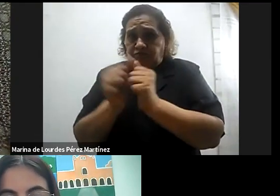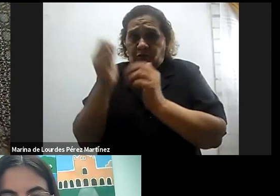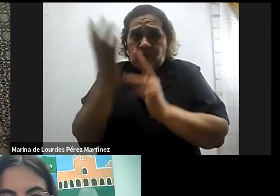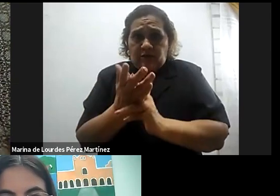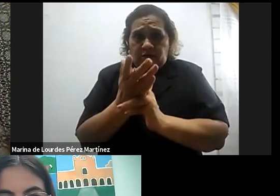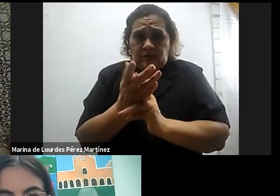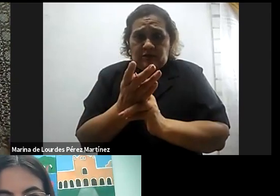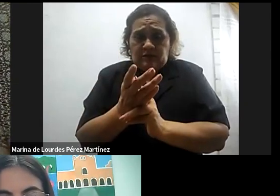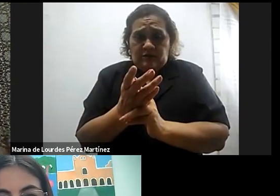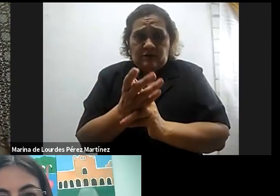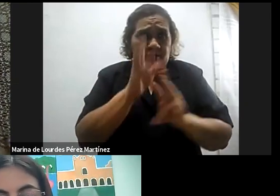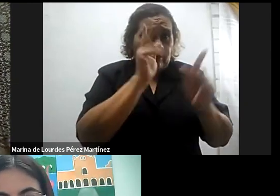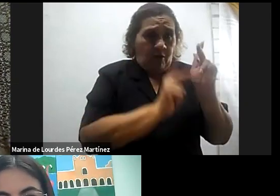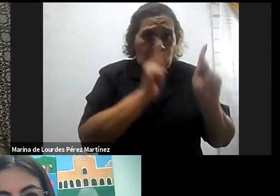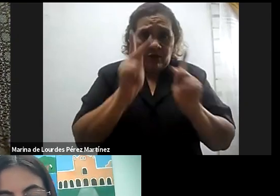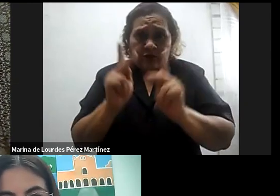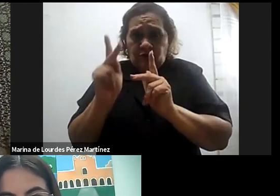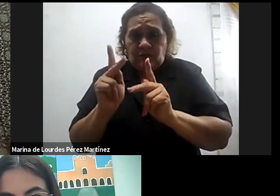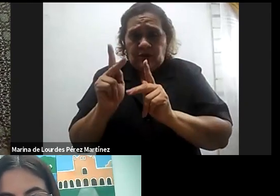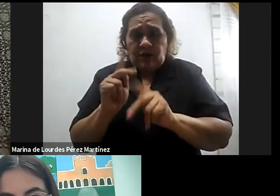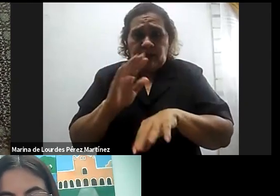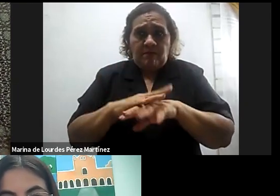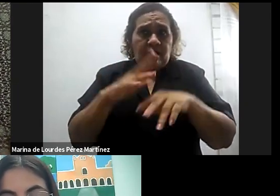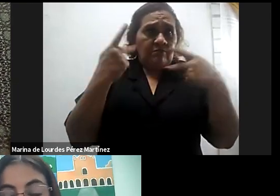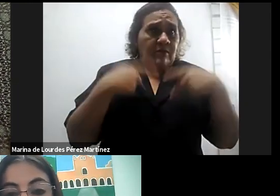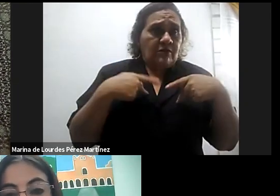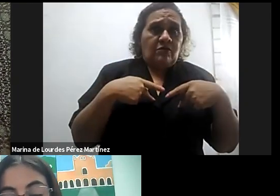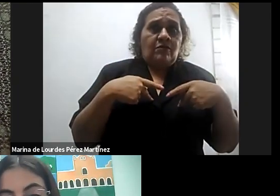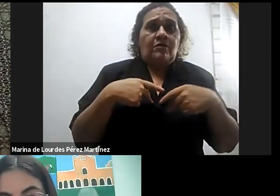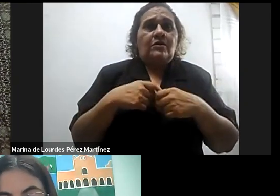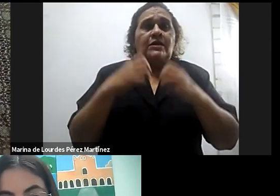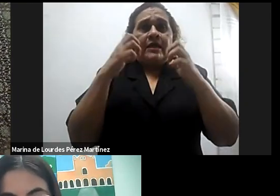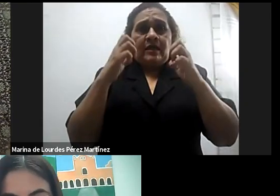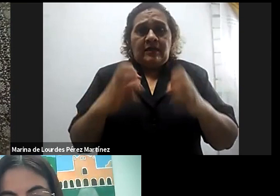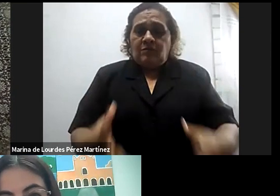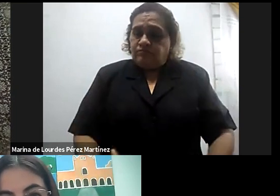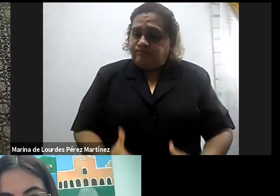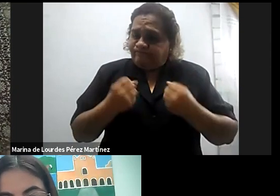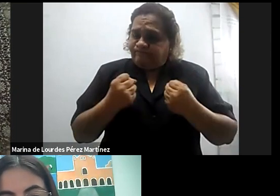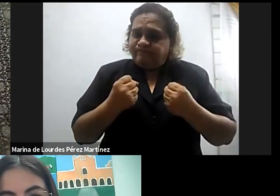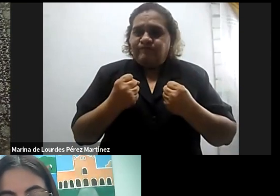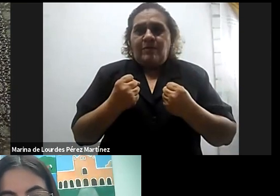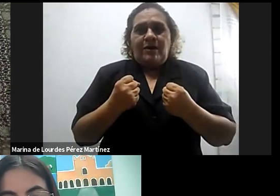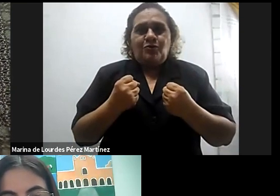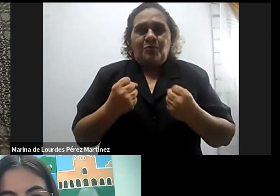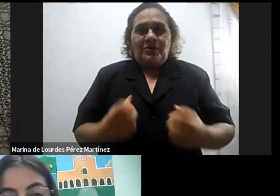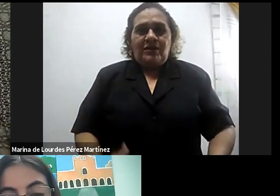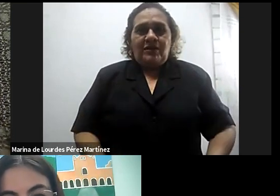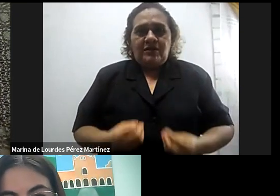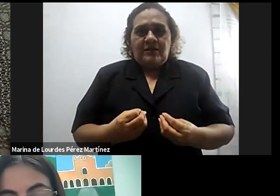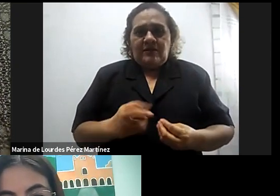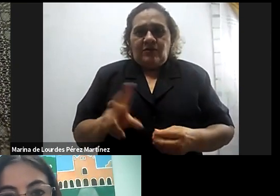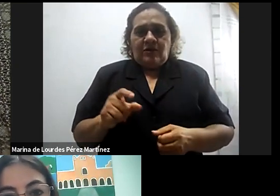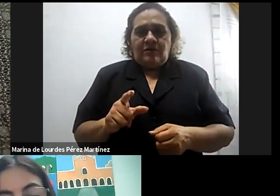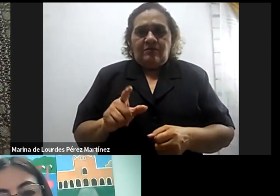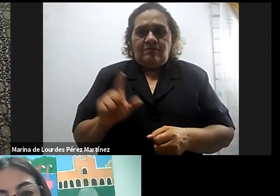este conversatorio para que llegue a más personas y estemos salvando vidas, ¿no? Porque lamentablemente cuando